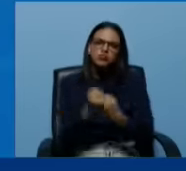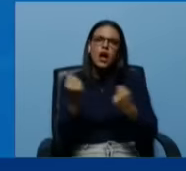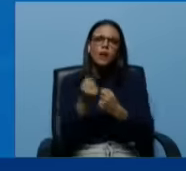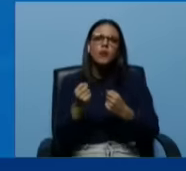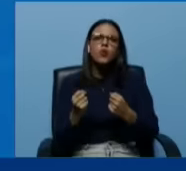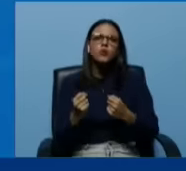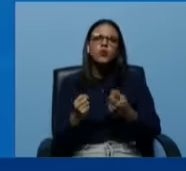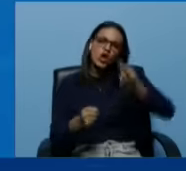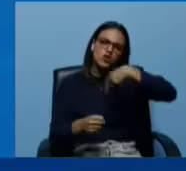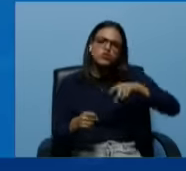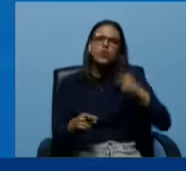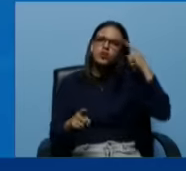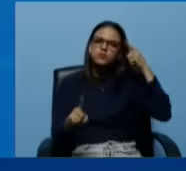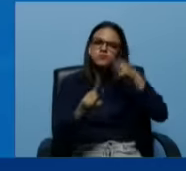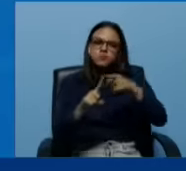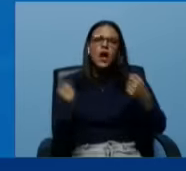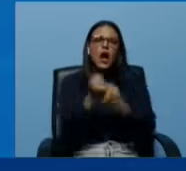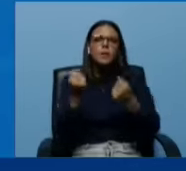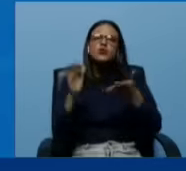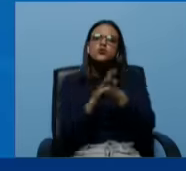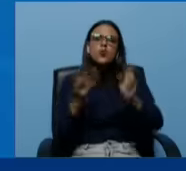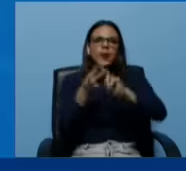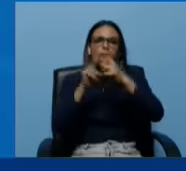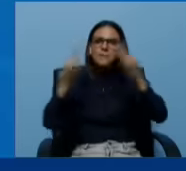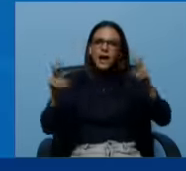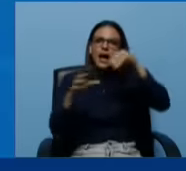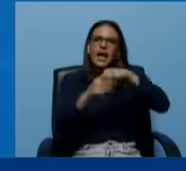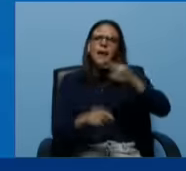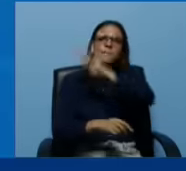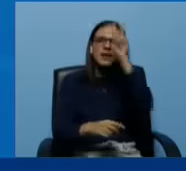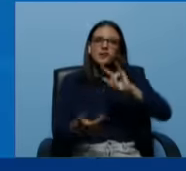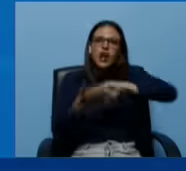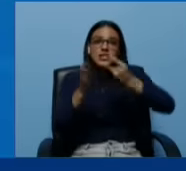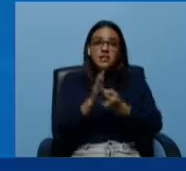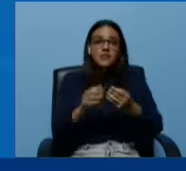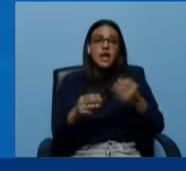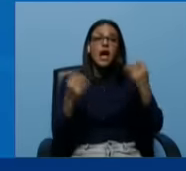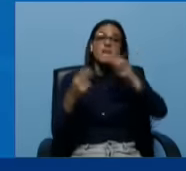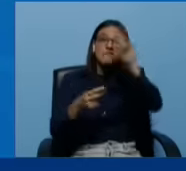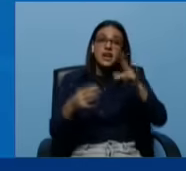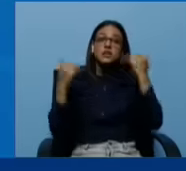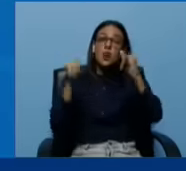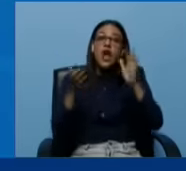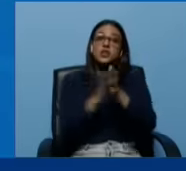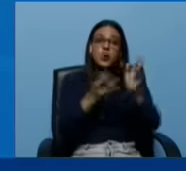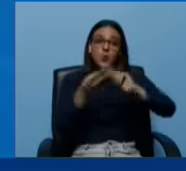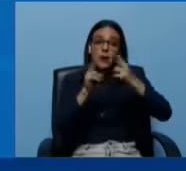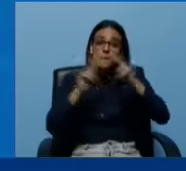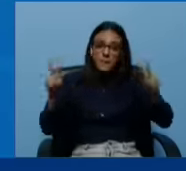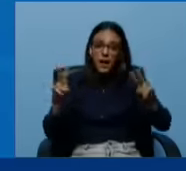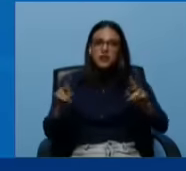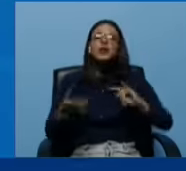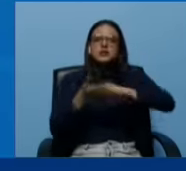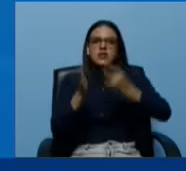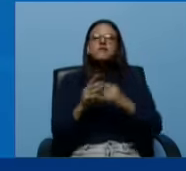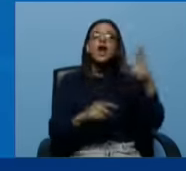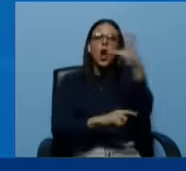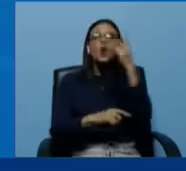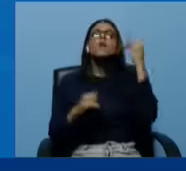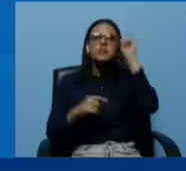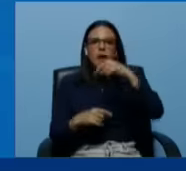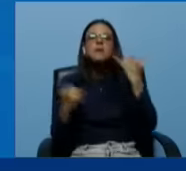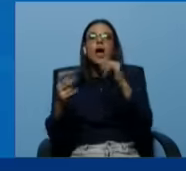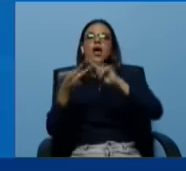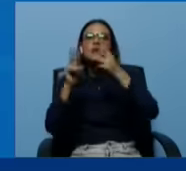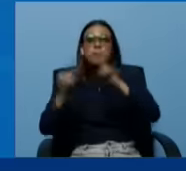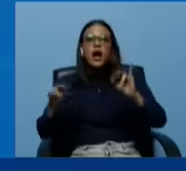por ganar la paz. Porque la paz de Venezuela es la paz de Colombia y es la paz de Sudamérica. Por eso es que estamos ayudando